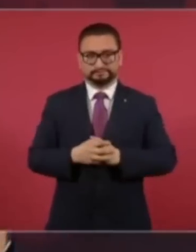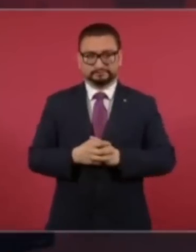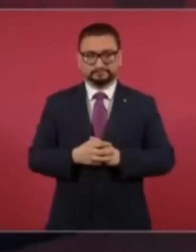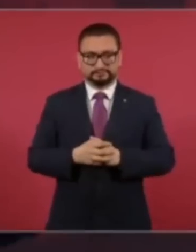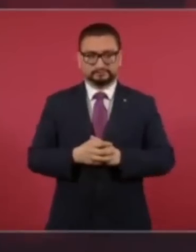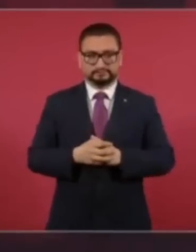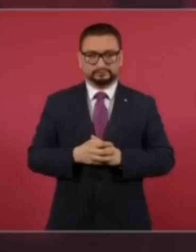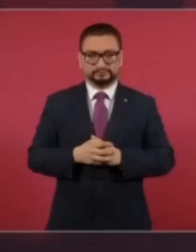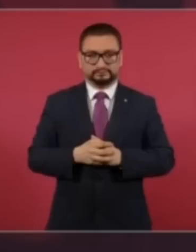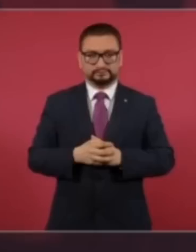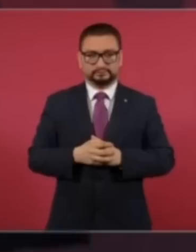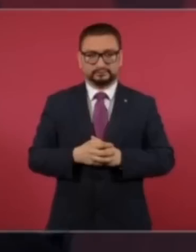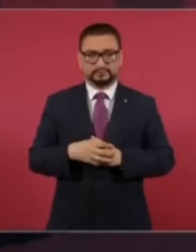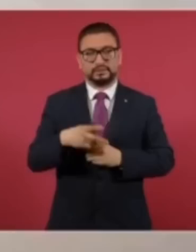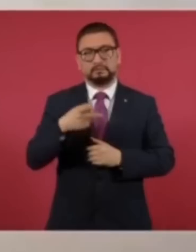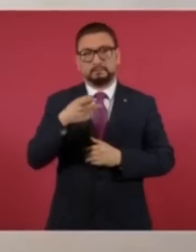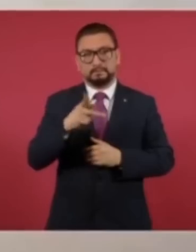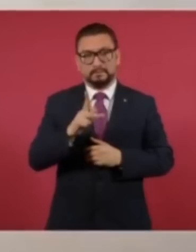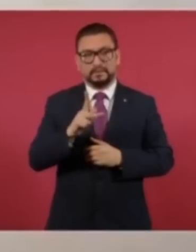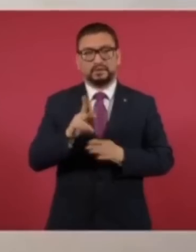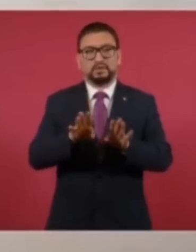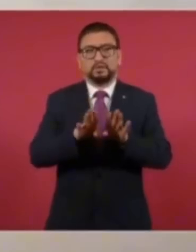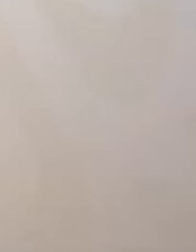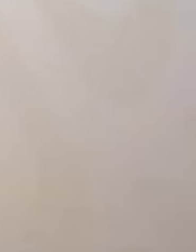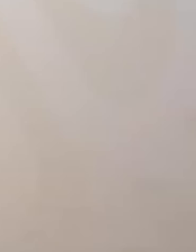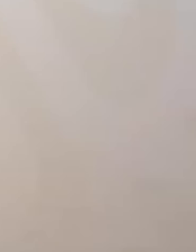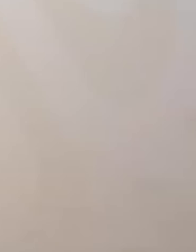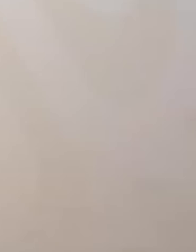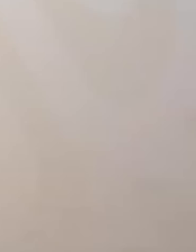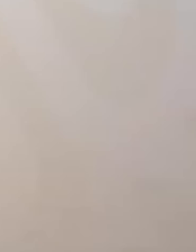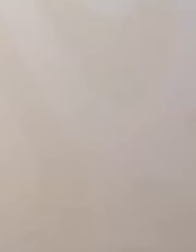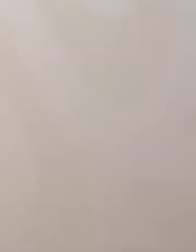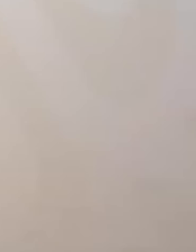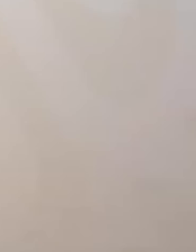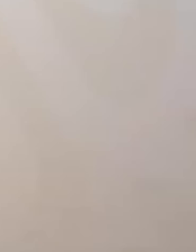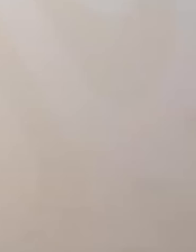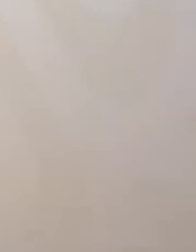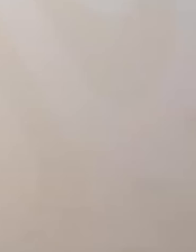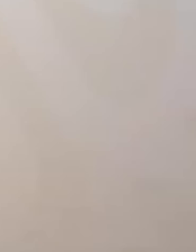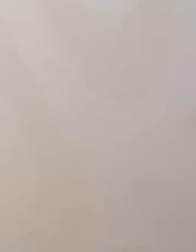Pero como los medios, volvemos a lo mismo,